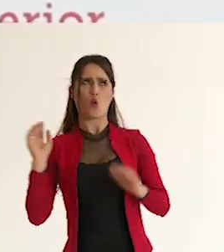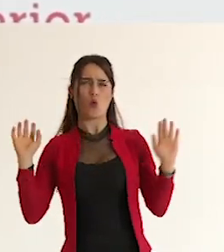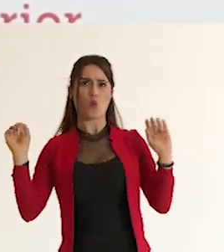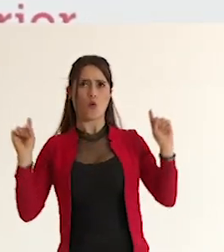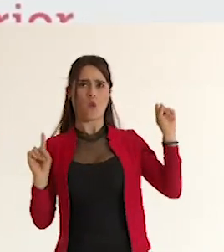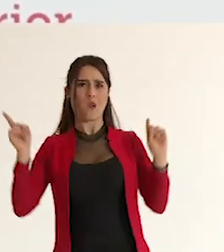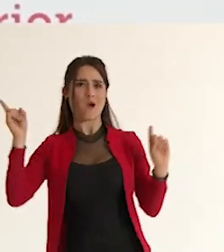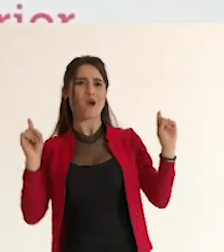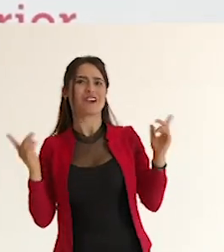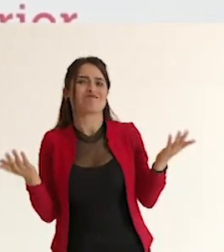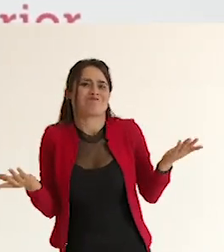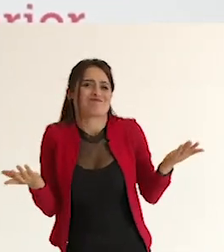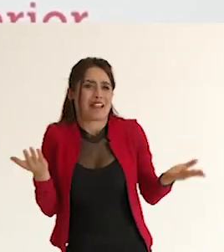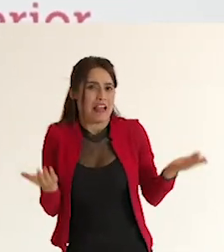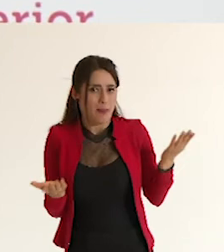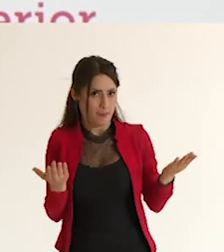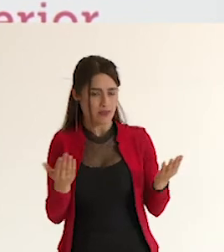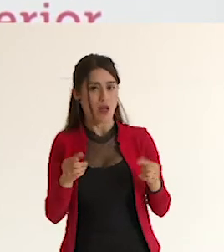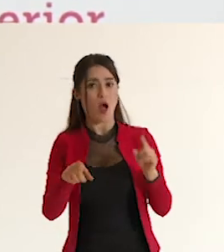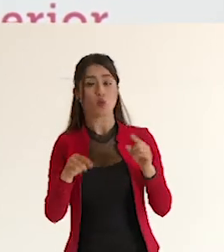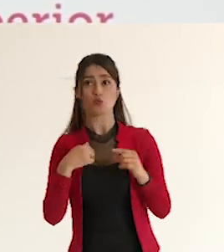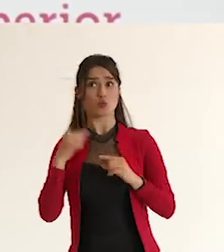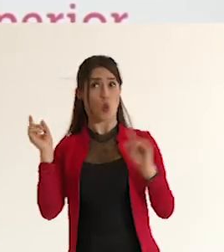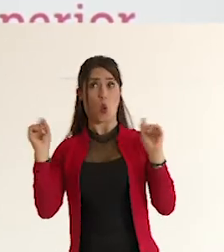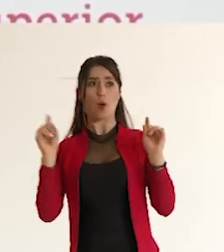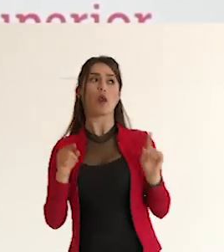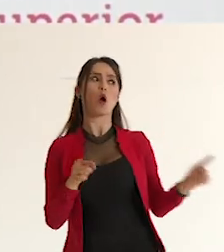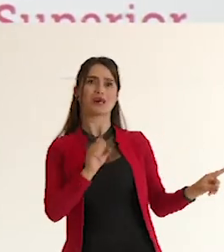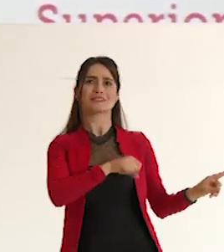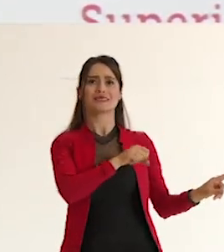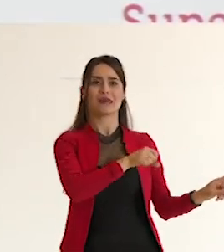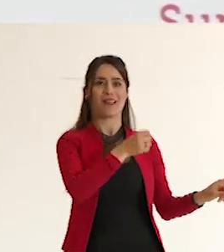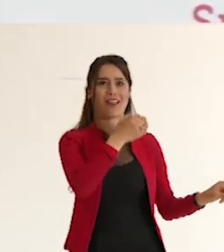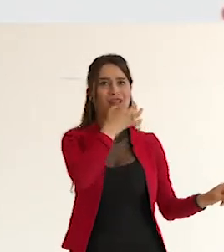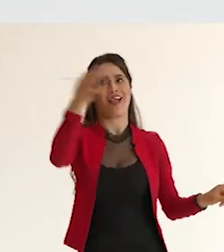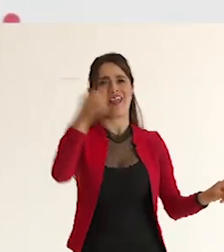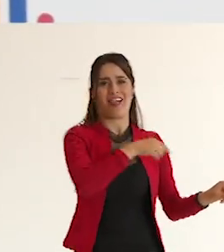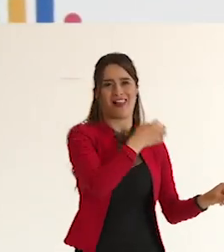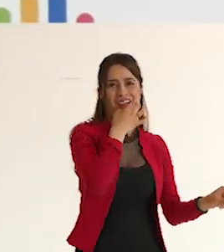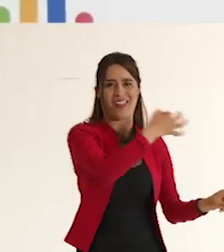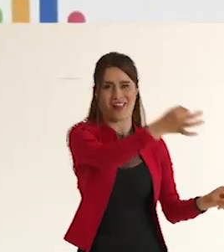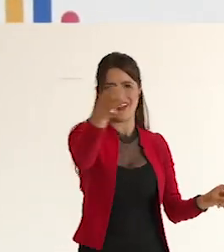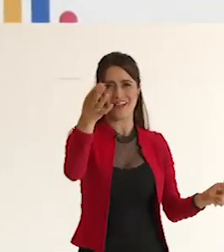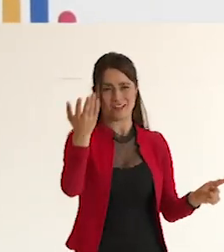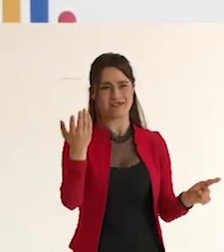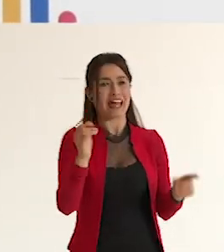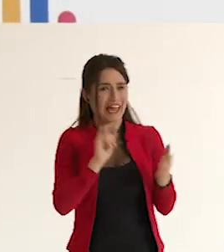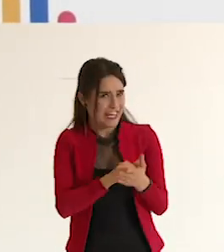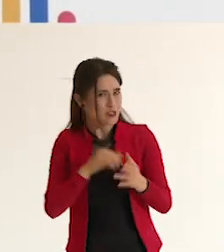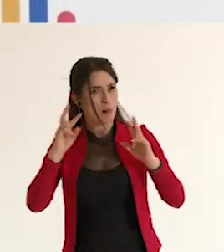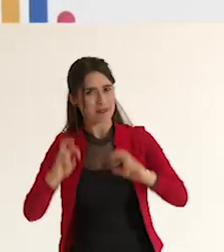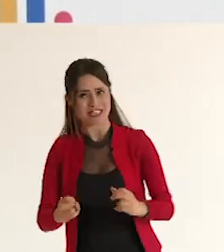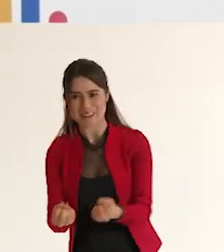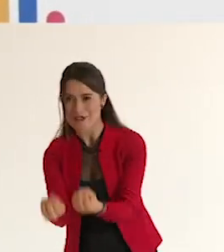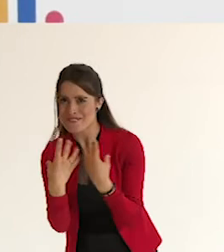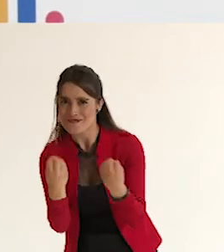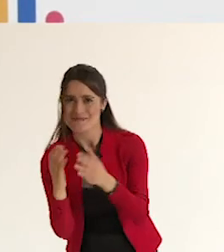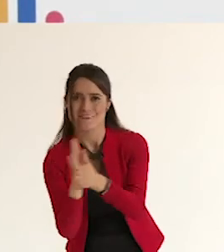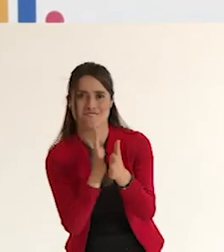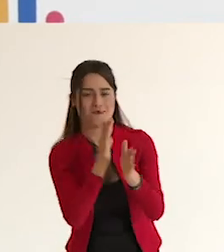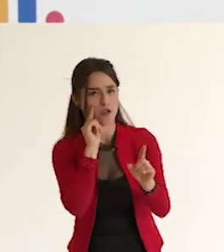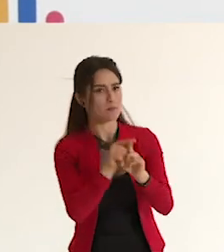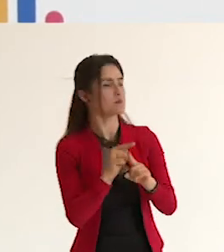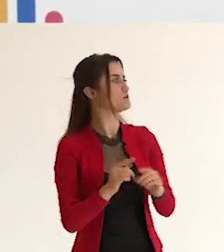pero si a cada uno le pregunto si lo hace me dice que no es ese tipo de cosas son las que estamos rastreando les preguntamos si los profesores